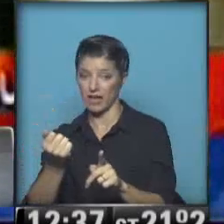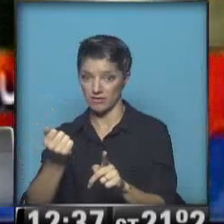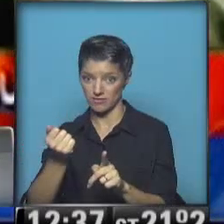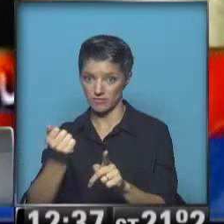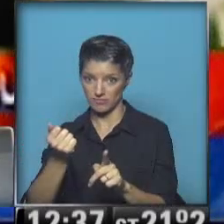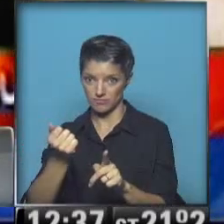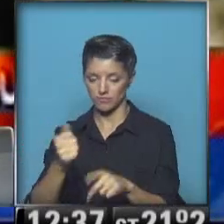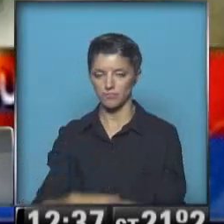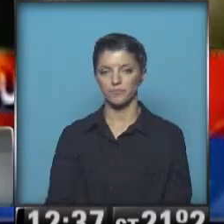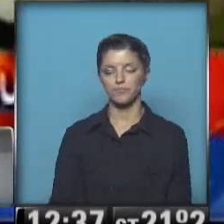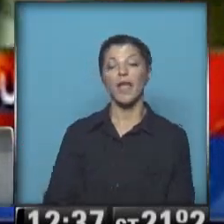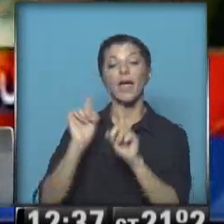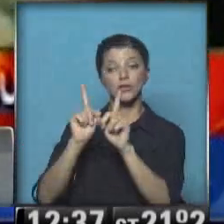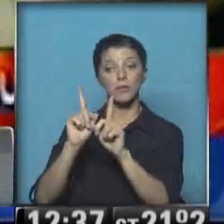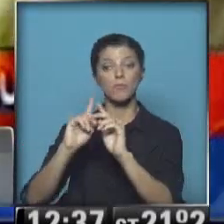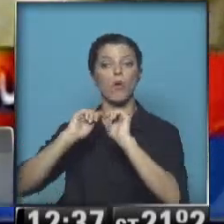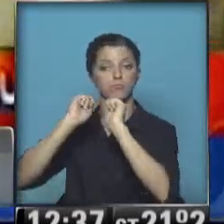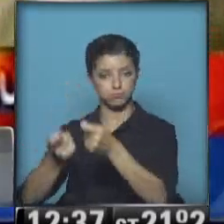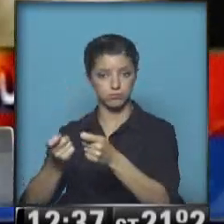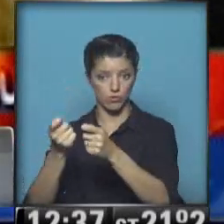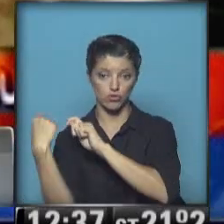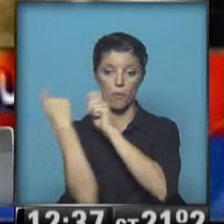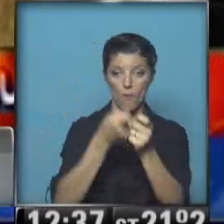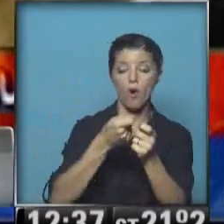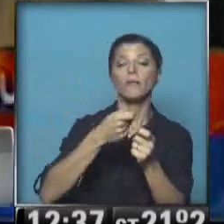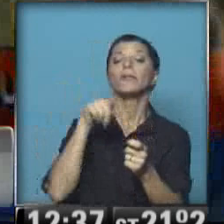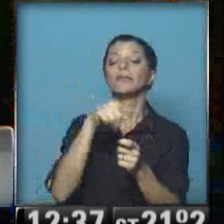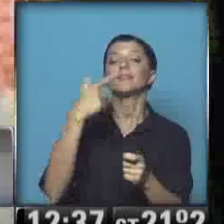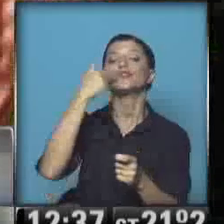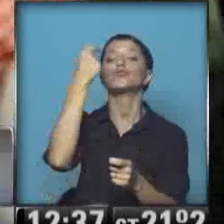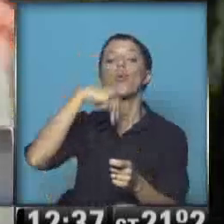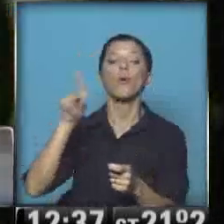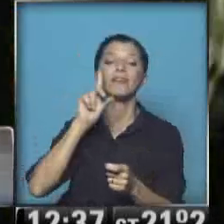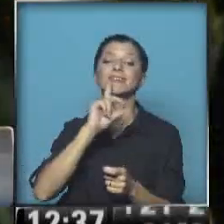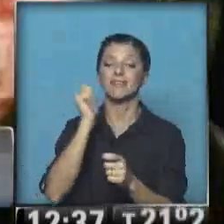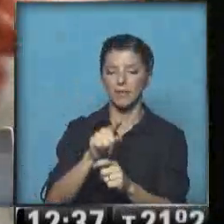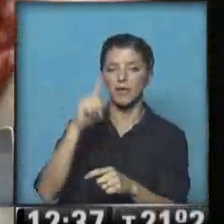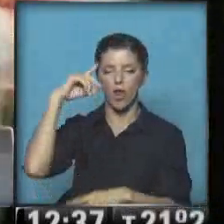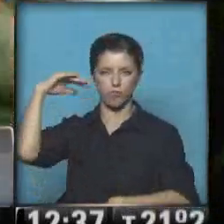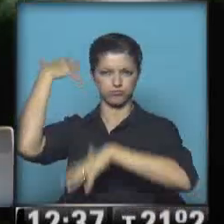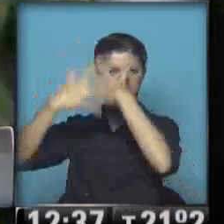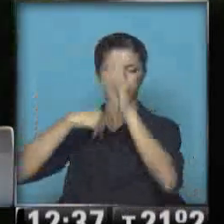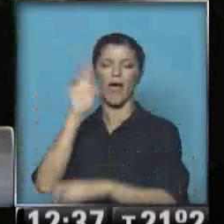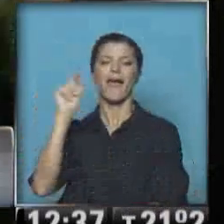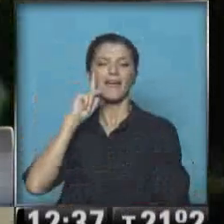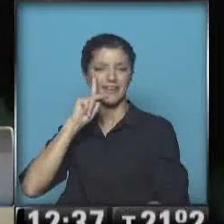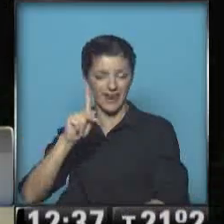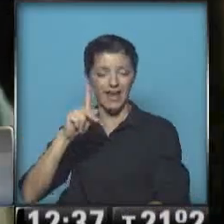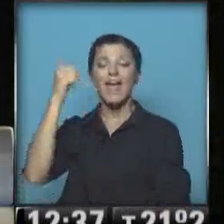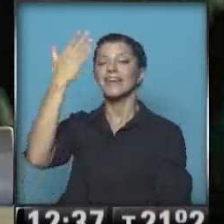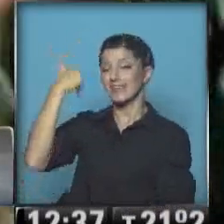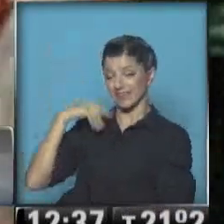iraquí este desplazamiento creó además la insurgencia iraquí constituida por exintegrantes del ejército de